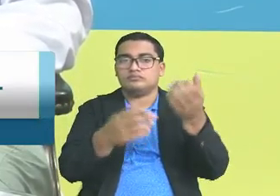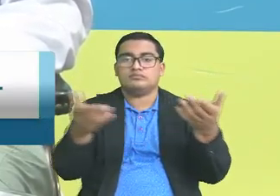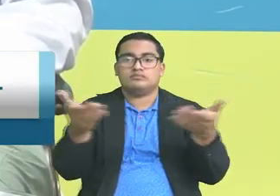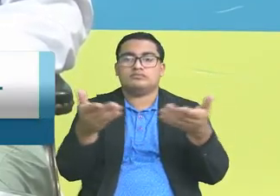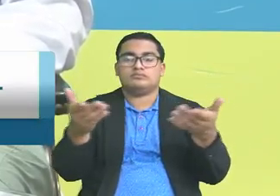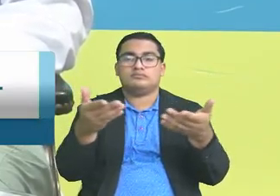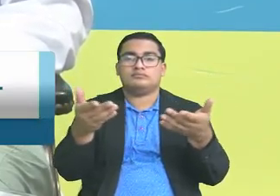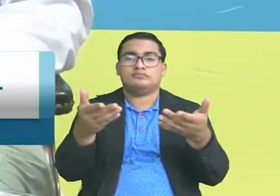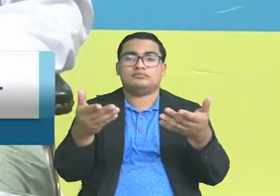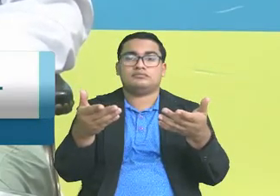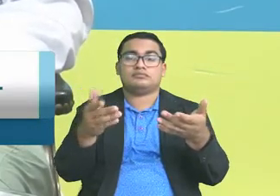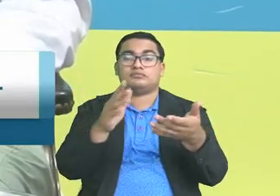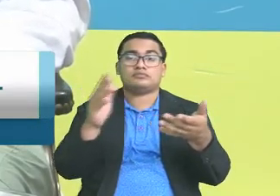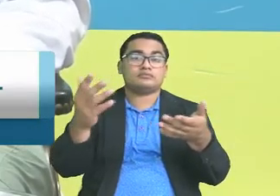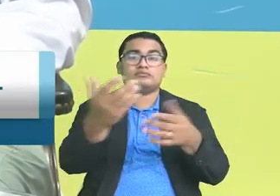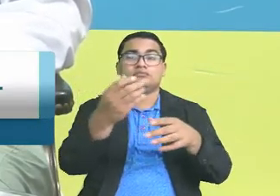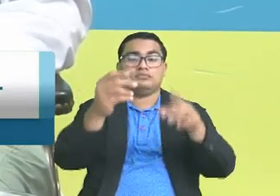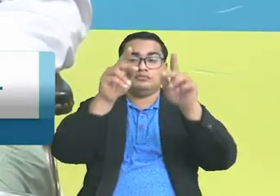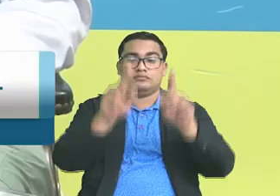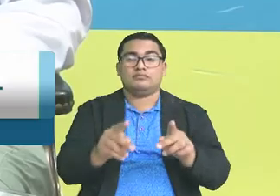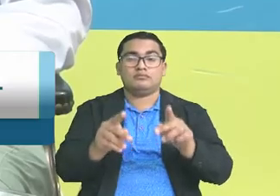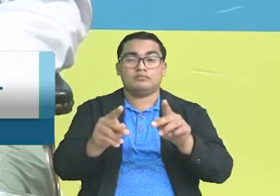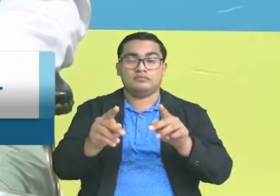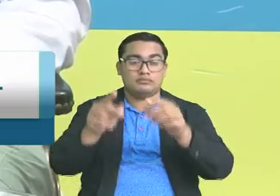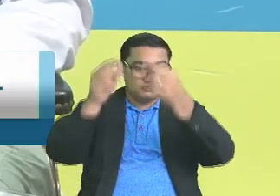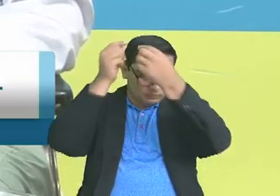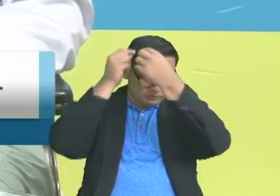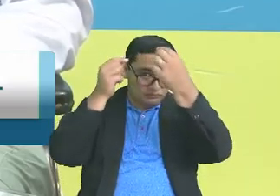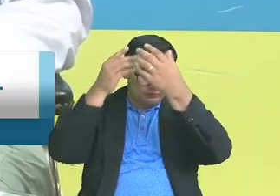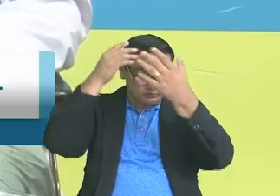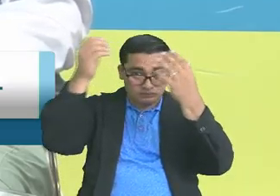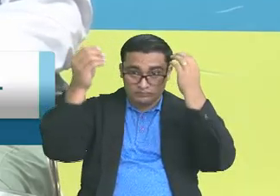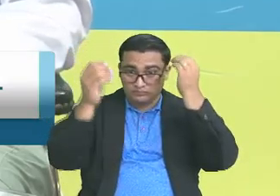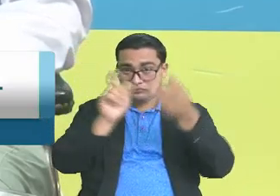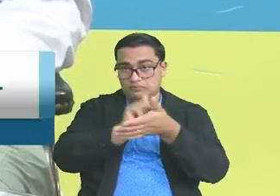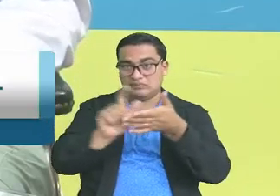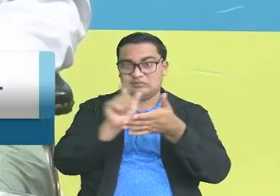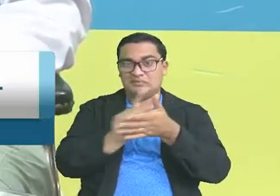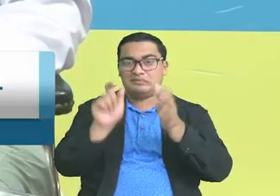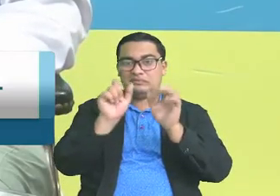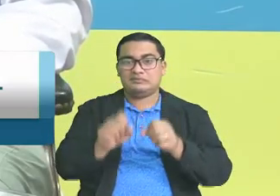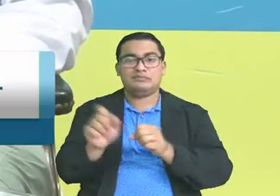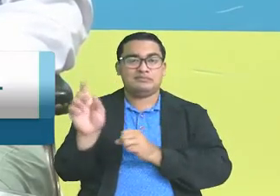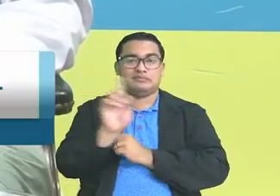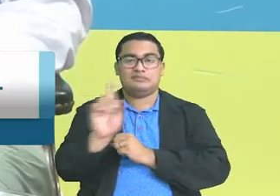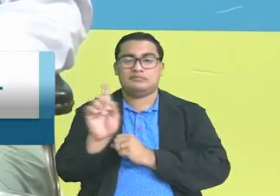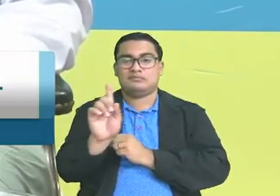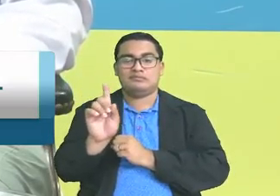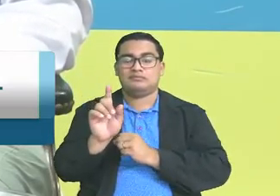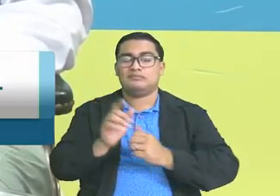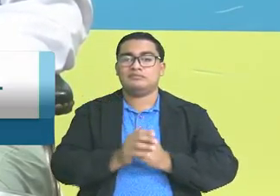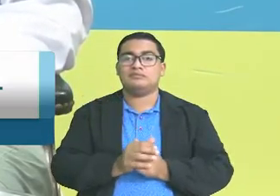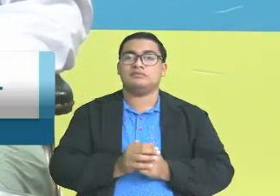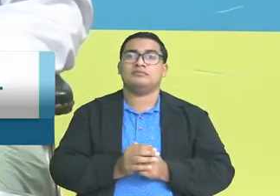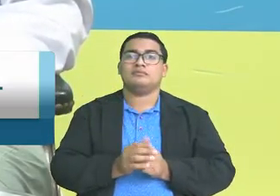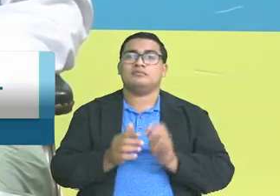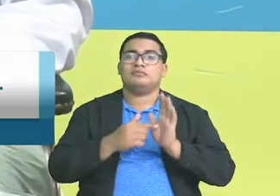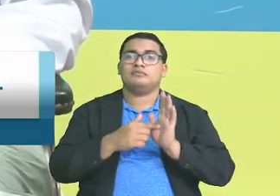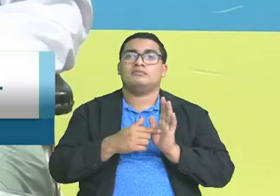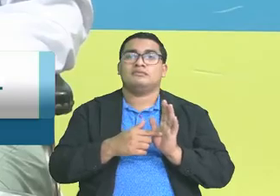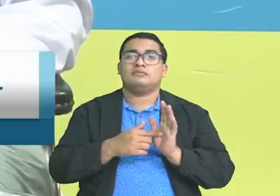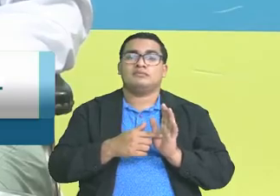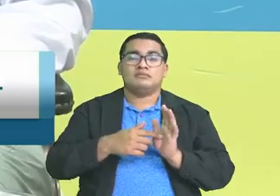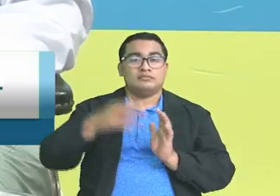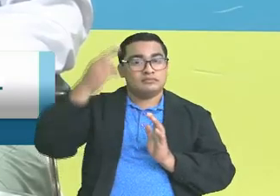pacientes van a ser candidatos a cirugía, ni todos los pacientes van a necesitar cirugía. Si el hematoma